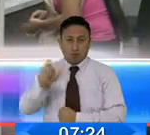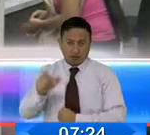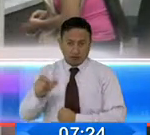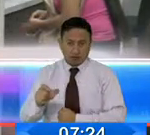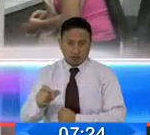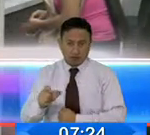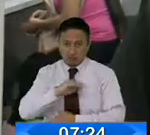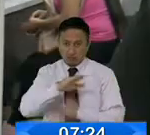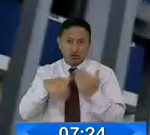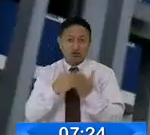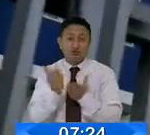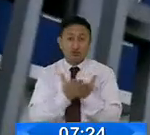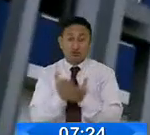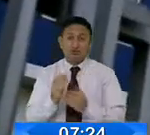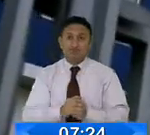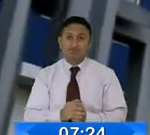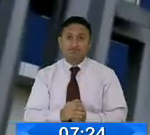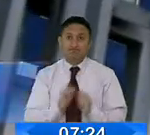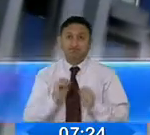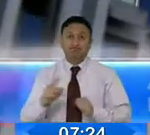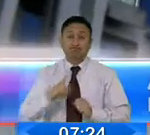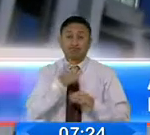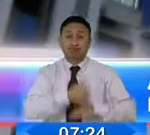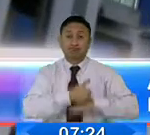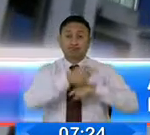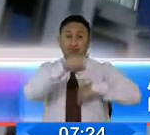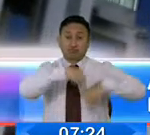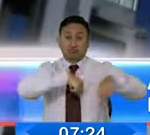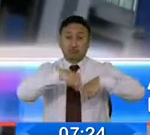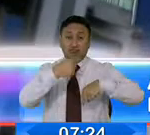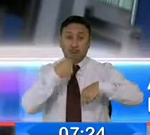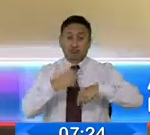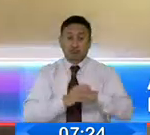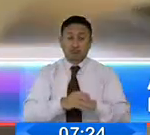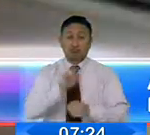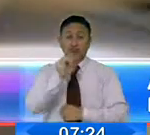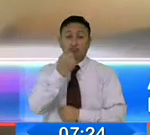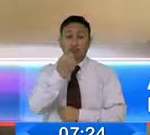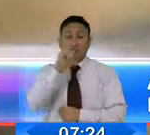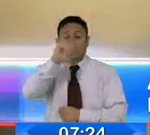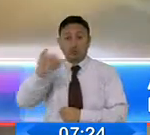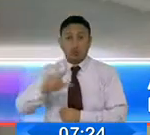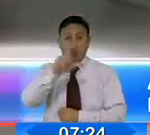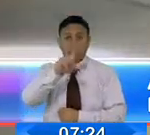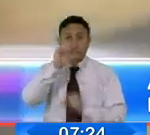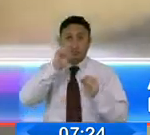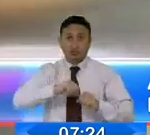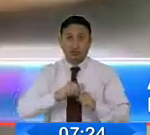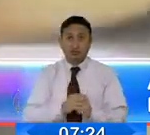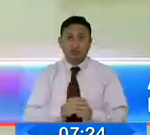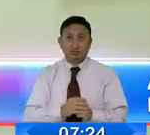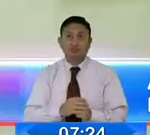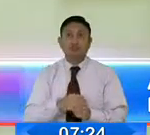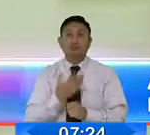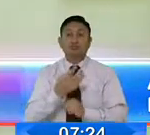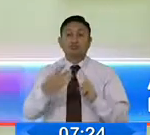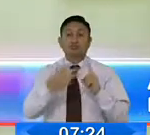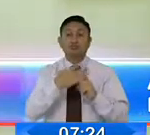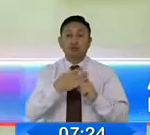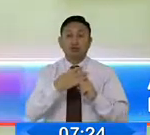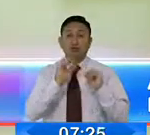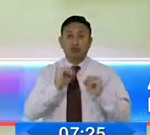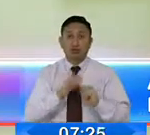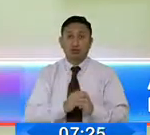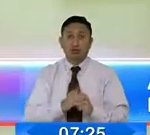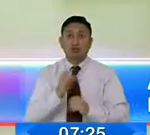los servicios que tenemos. A su vez, la Autoridad de Tránsito informó que desde este 1 de julio, también se habilitará la página web para la obtención